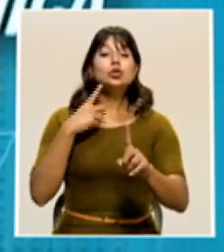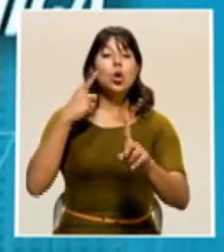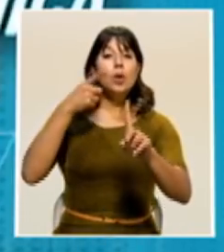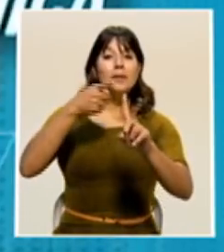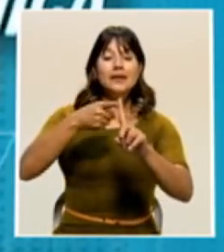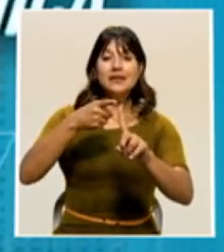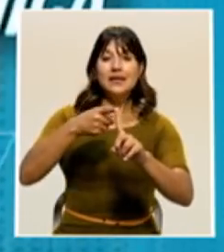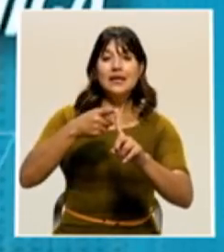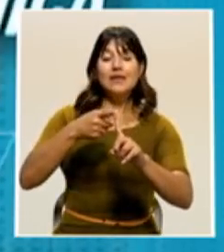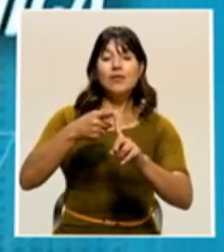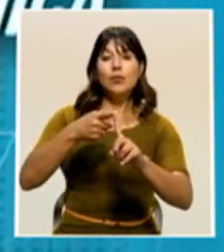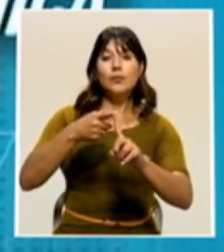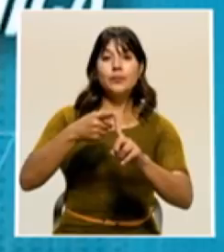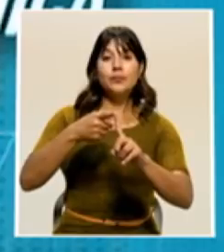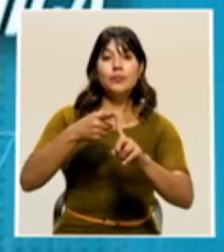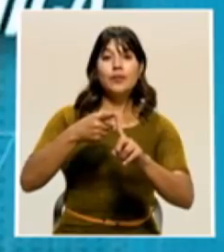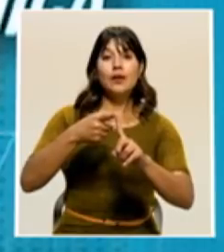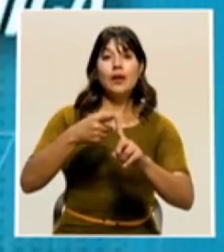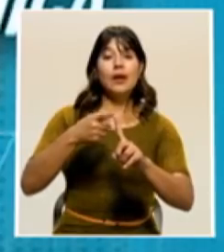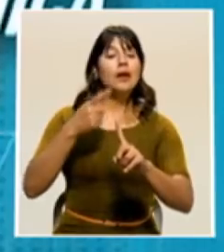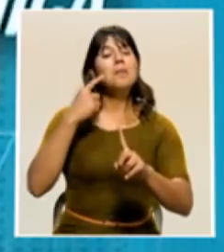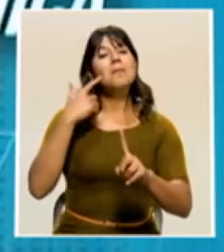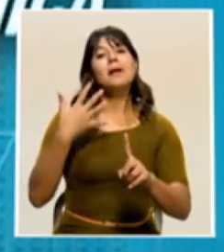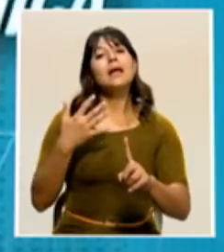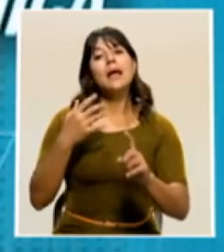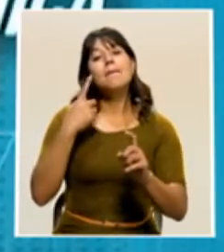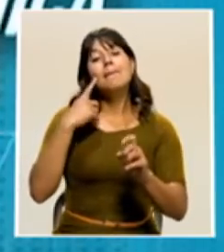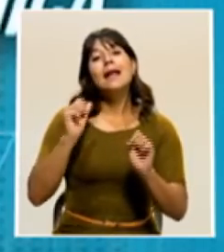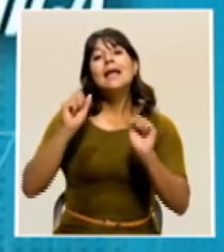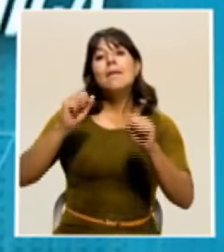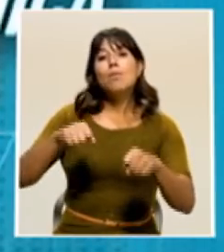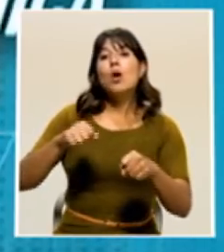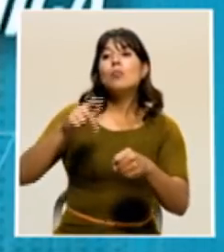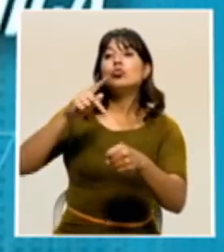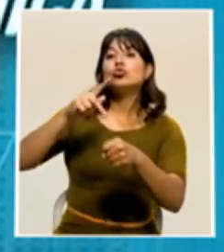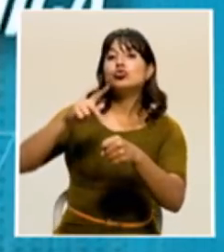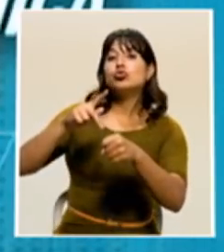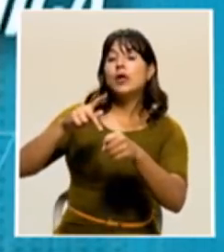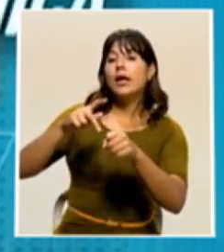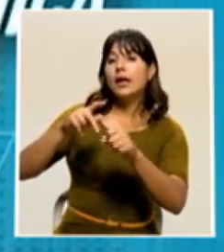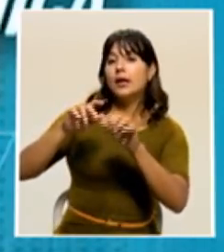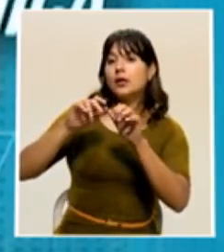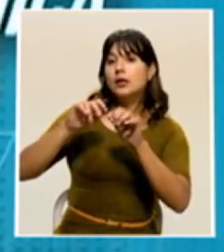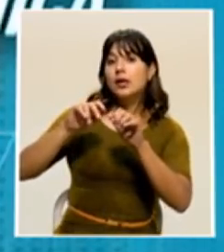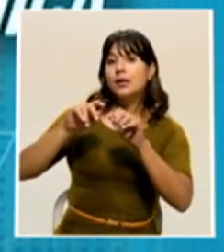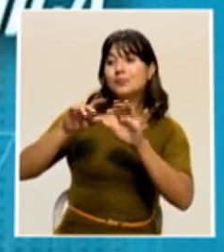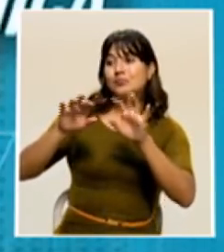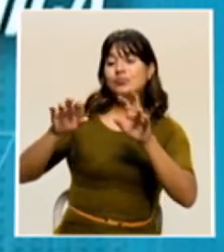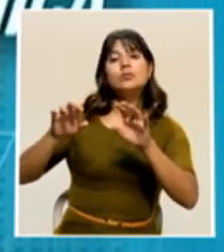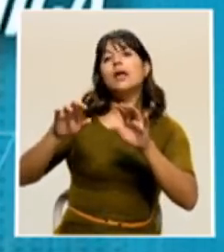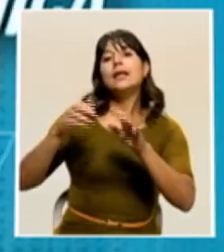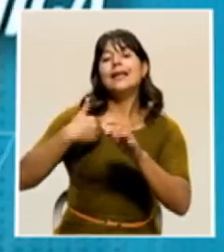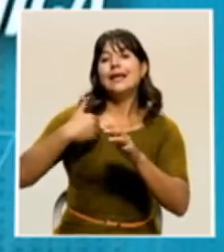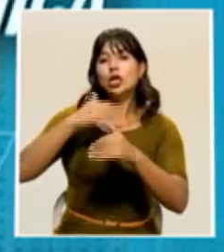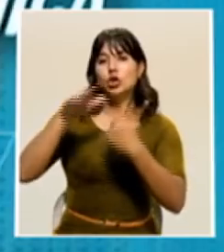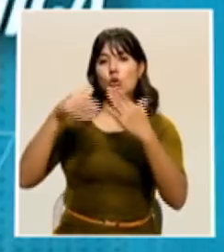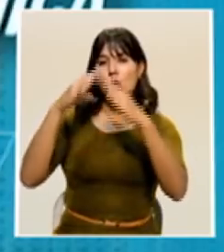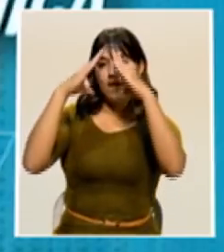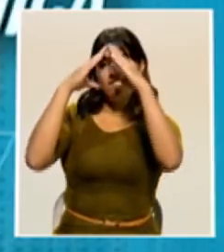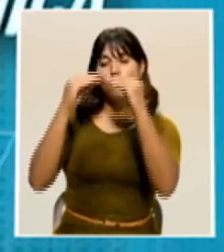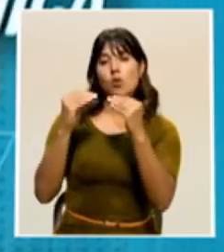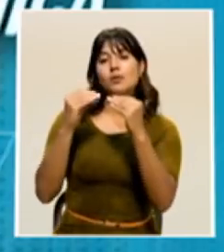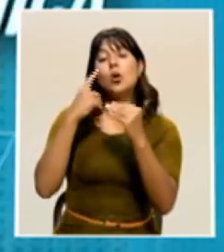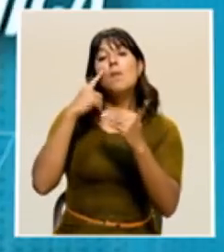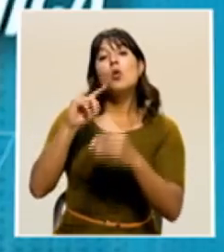se ejecuta con la participación de la captura de datos que realiza el Instituto del Café de Costa Rica por medio del